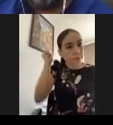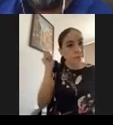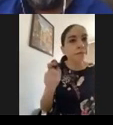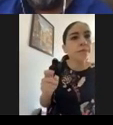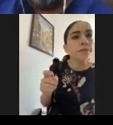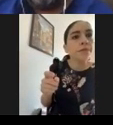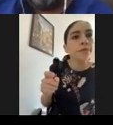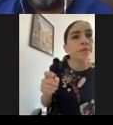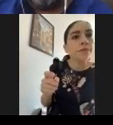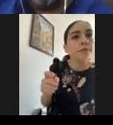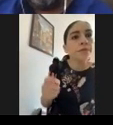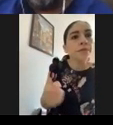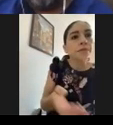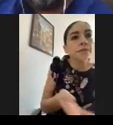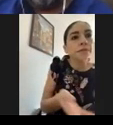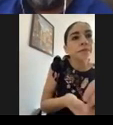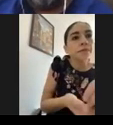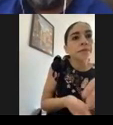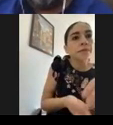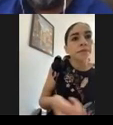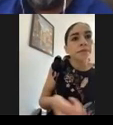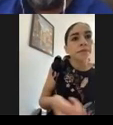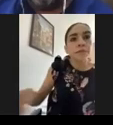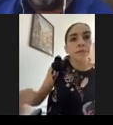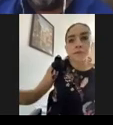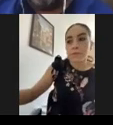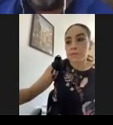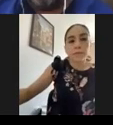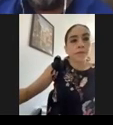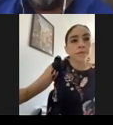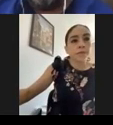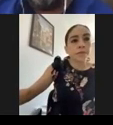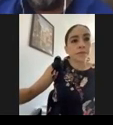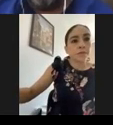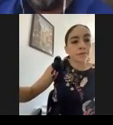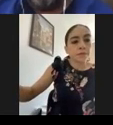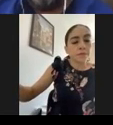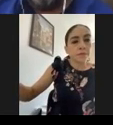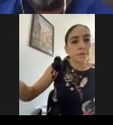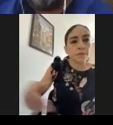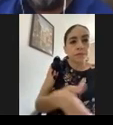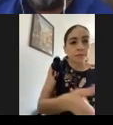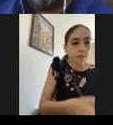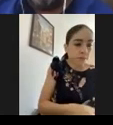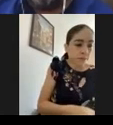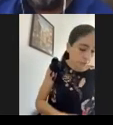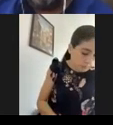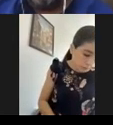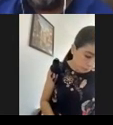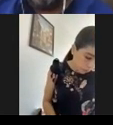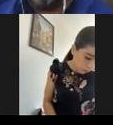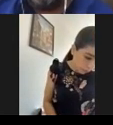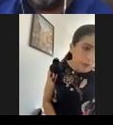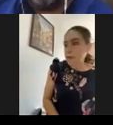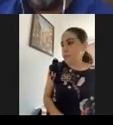de las formas virtual interactiva, hizo que en el portal pues ya no la gente participara tanto, porque ya se